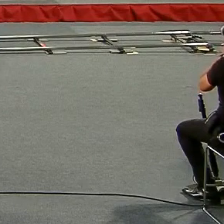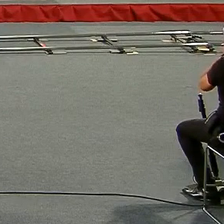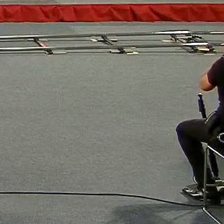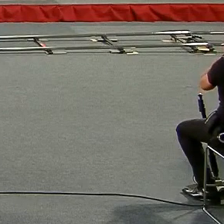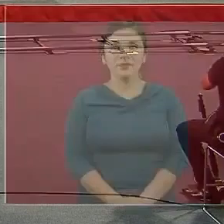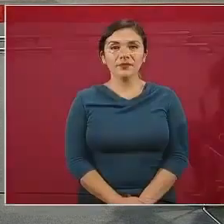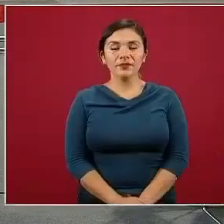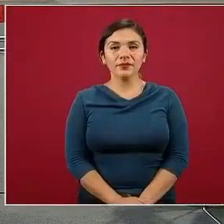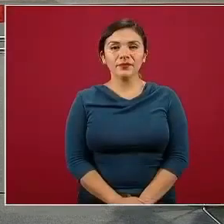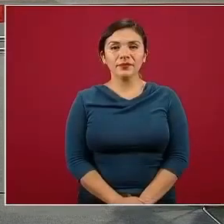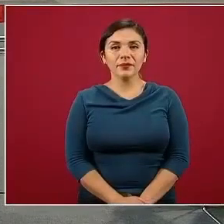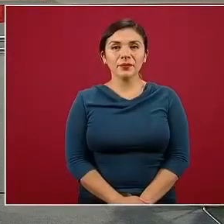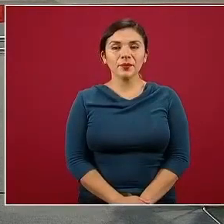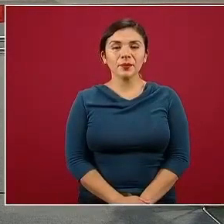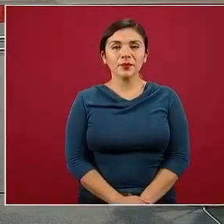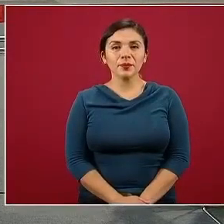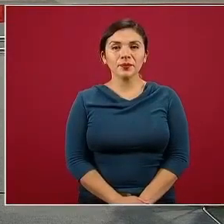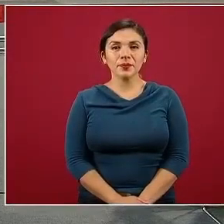Muy buenas